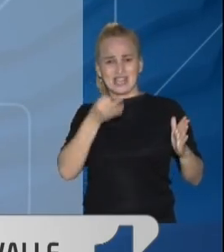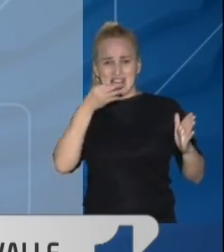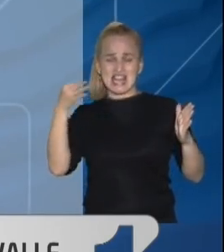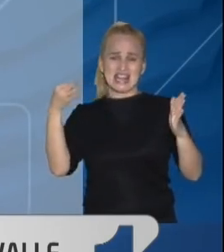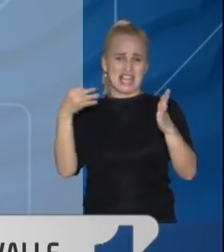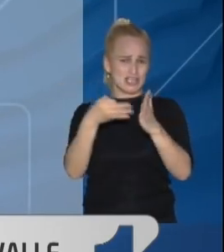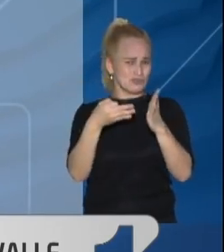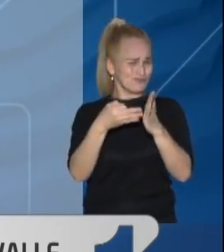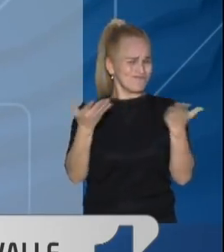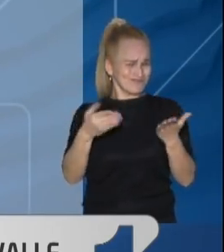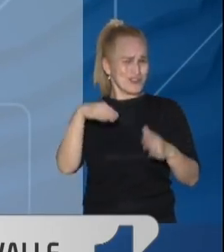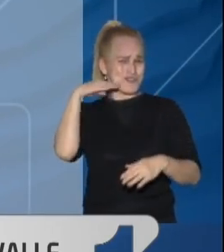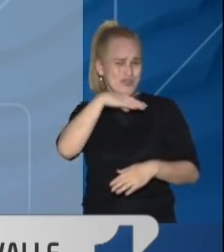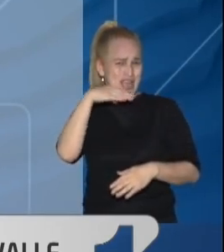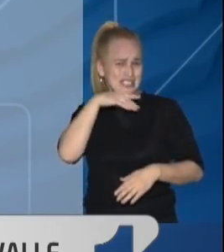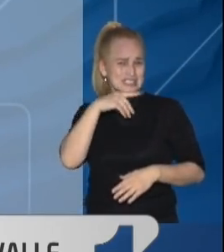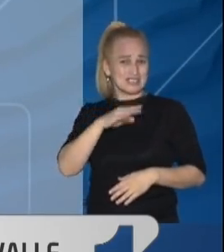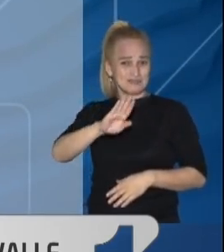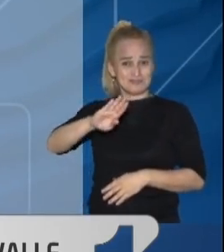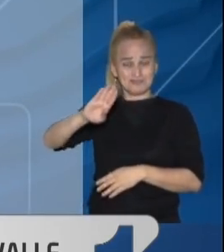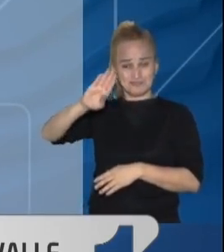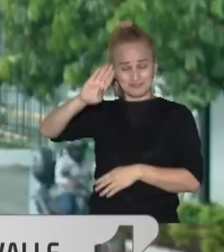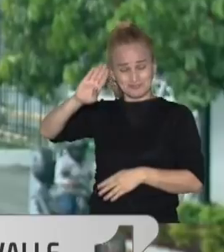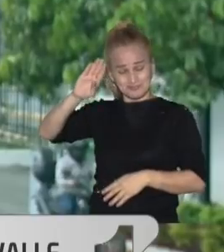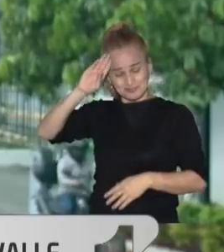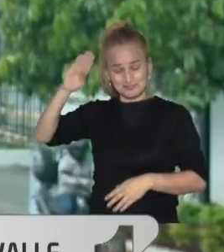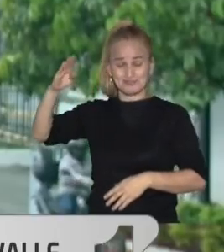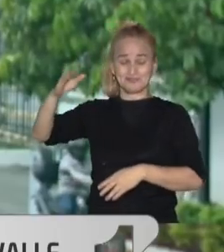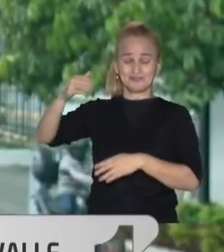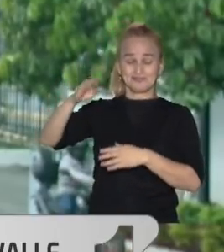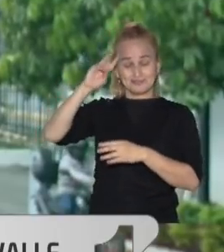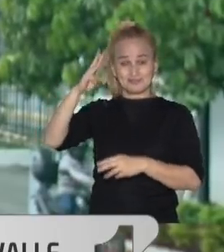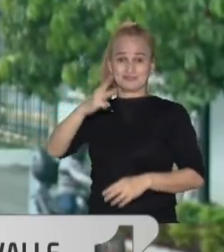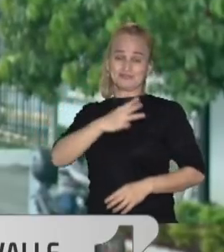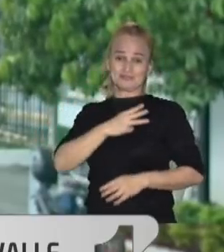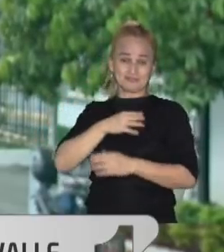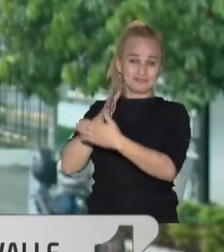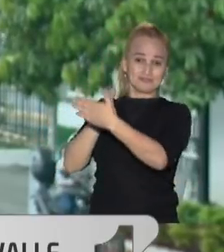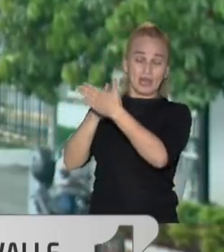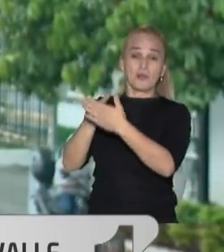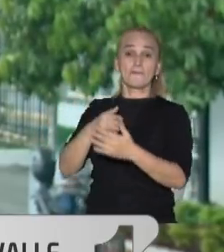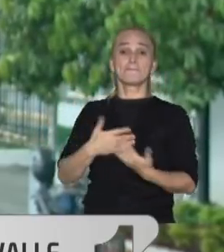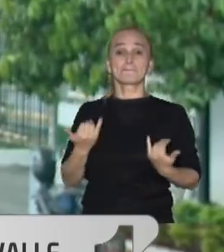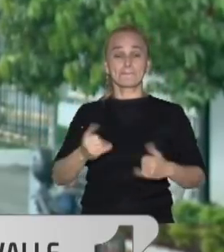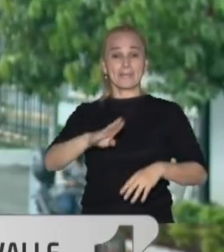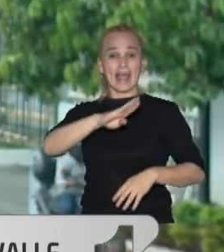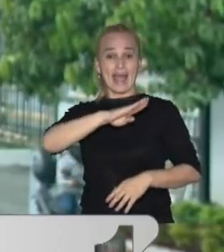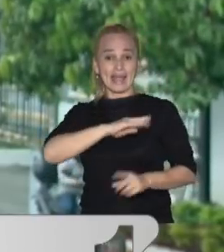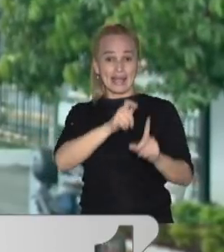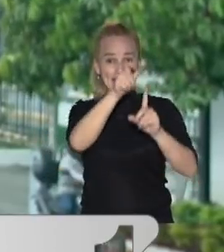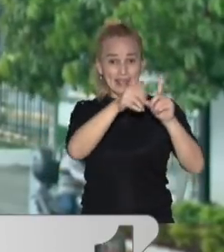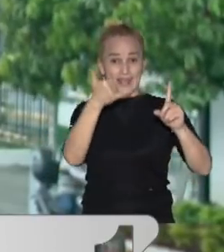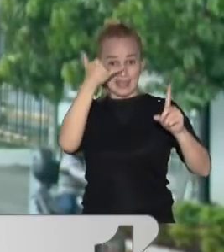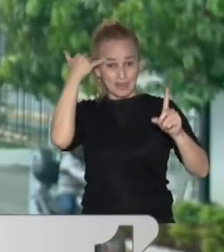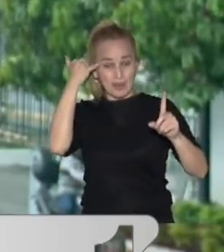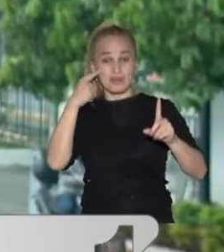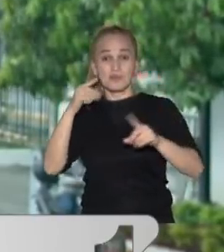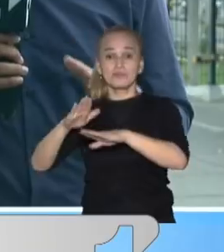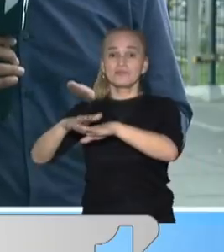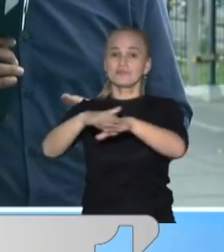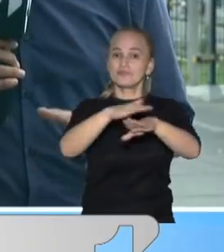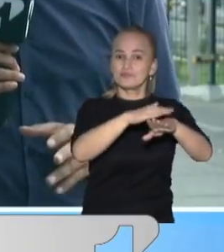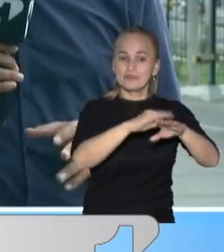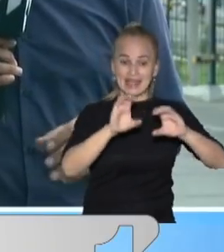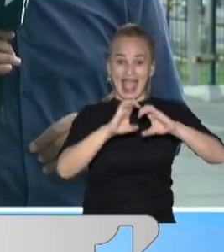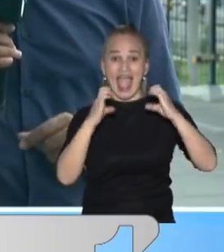en contra de la institución. Y finalmente, el alcalde de Cali, Jorge Iván Ospina, hoy anunció que le pidió la renuncia a